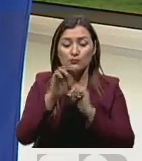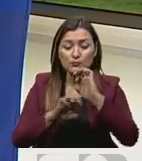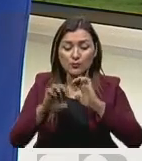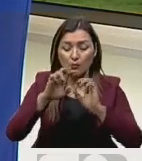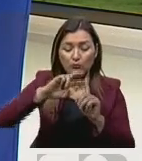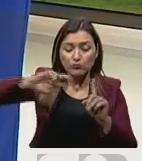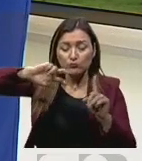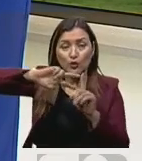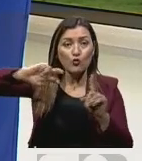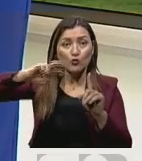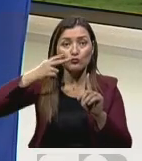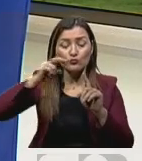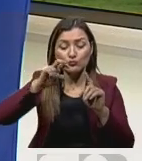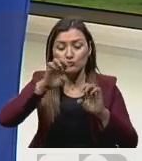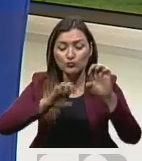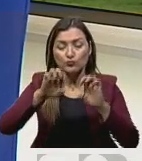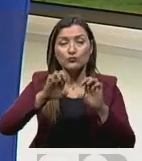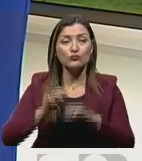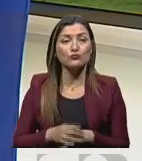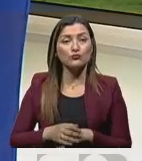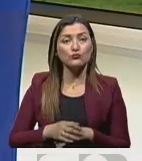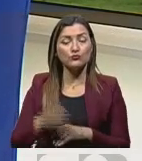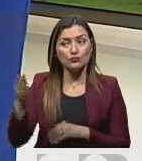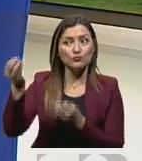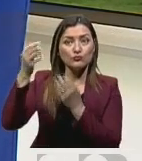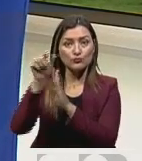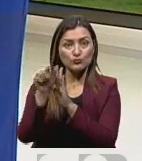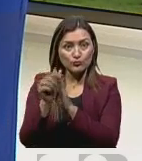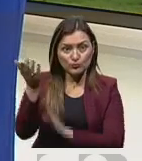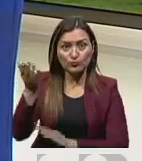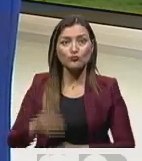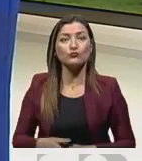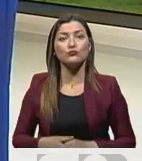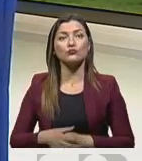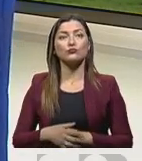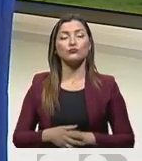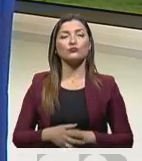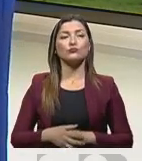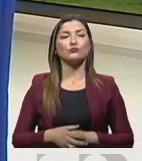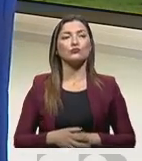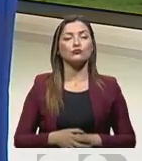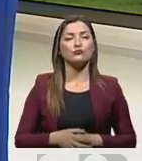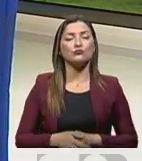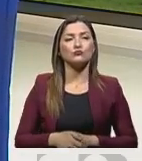Karen Haro está Precisamente en cotopaxi para ampliarnos los detalles Karen te escuchamos